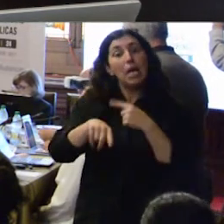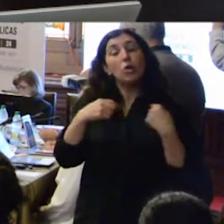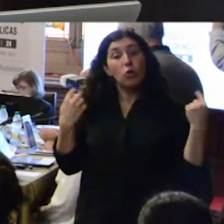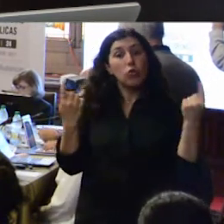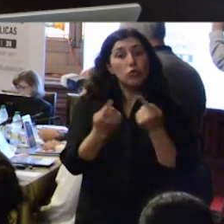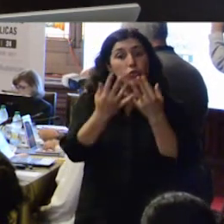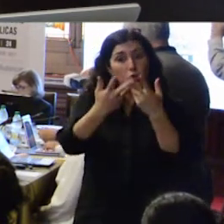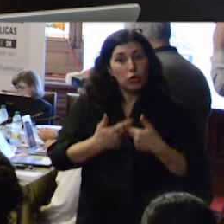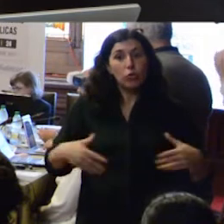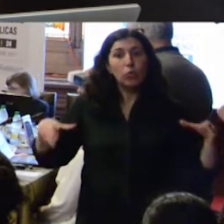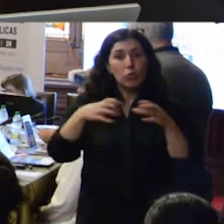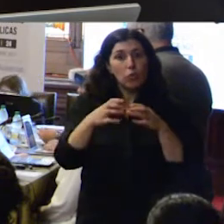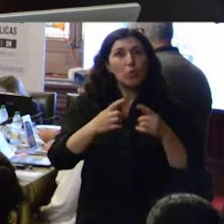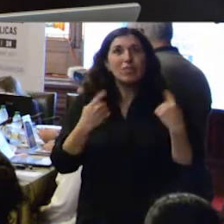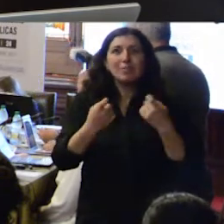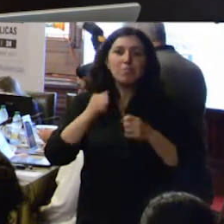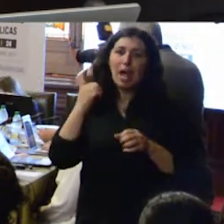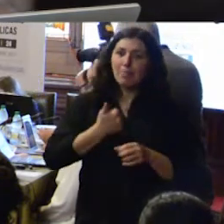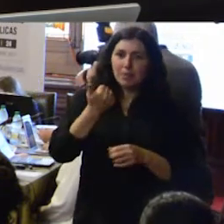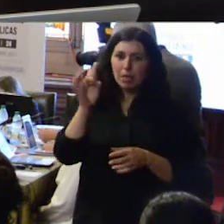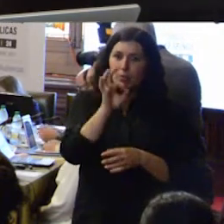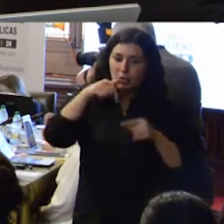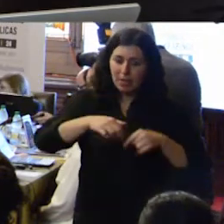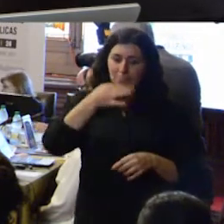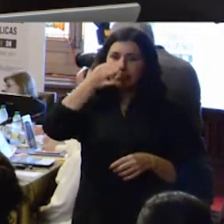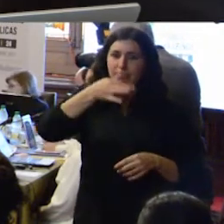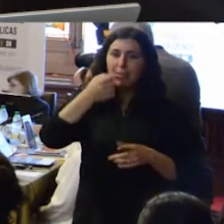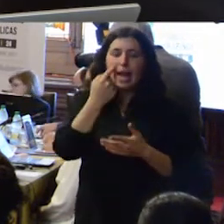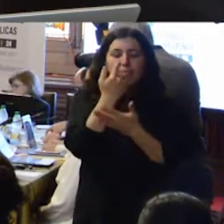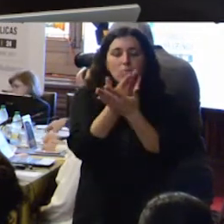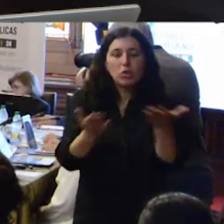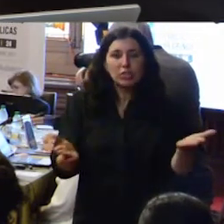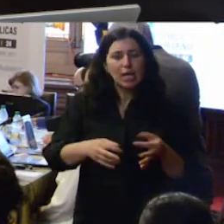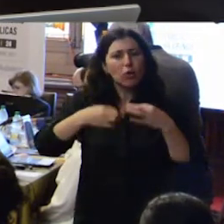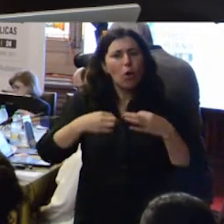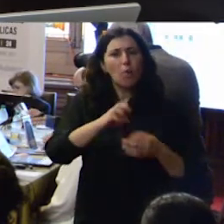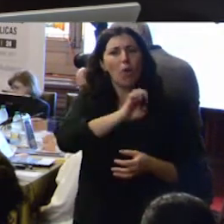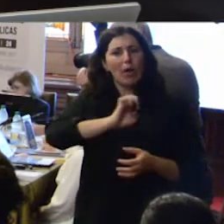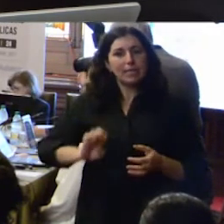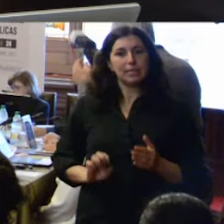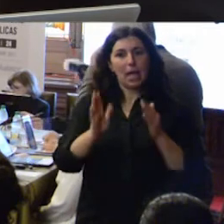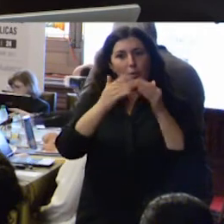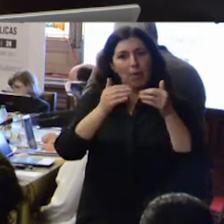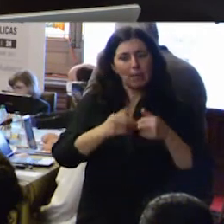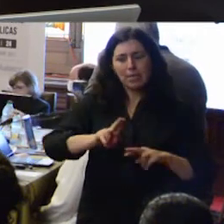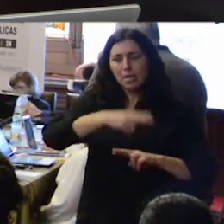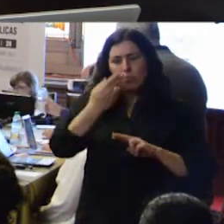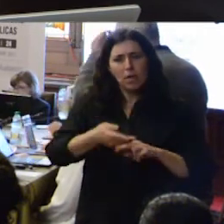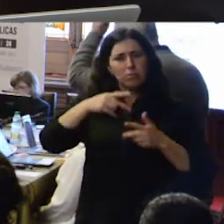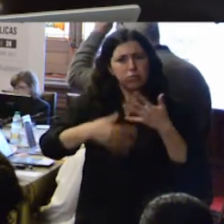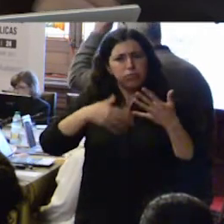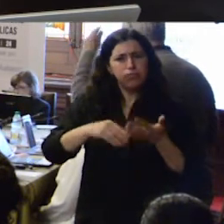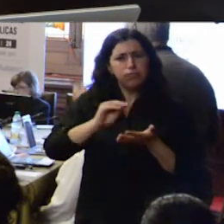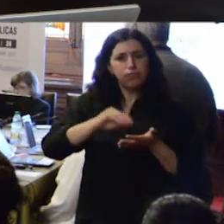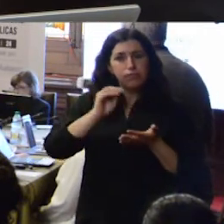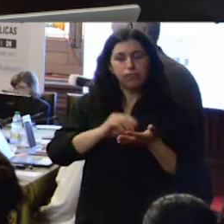esta audiencia, la cual nos permite exponerles el reiterado incumplimiento del Estado panameño respecto a los estándares de